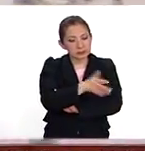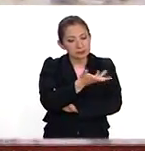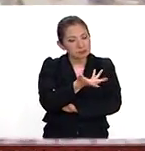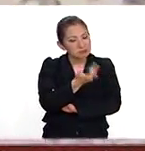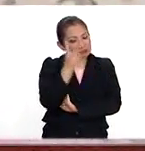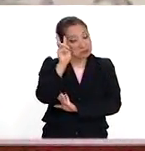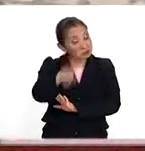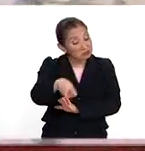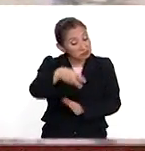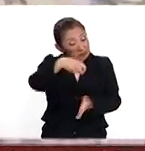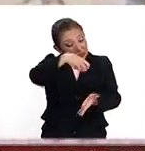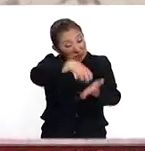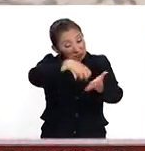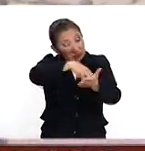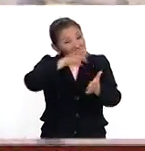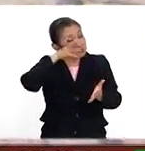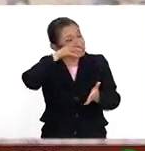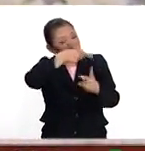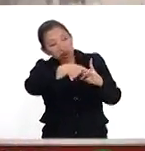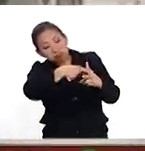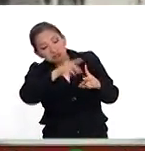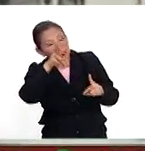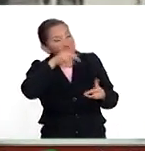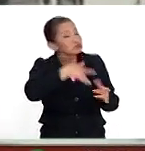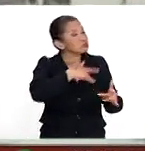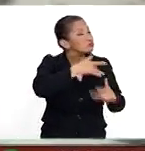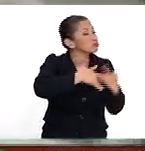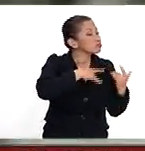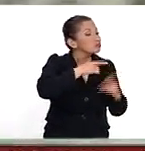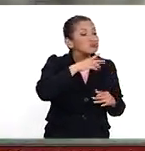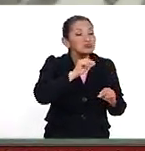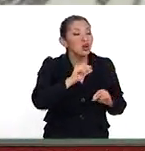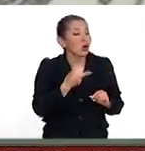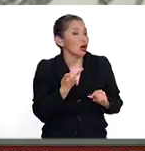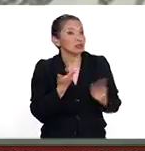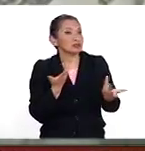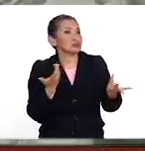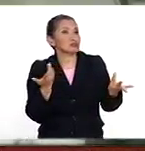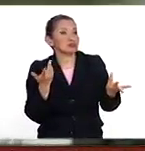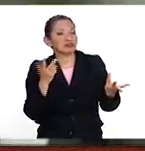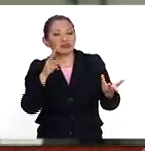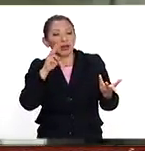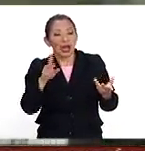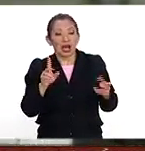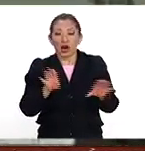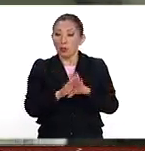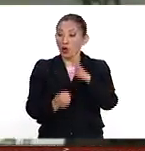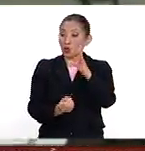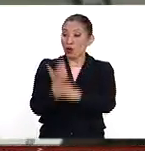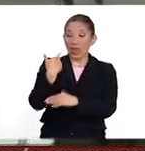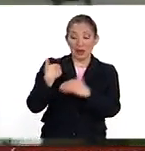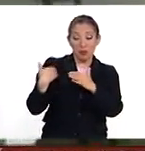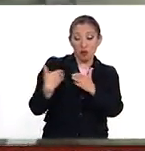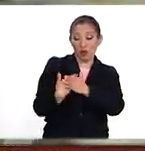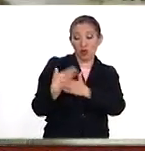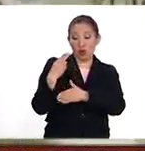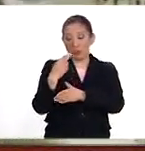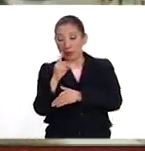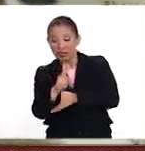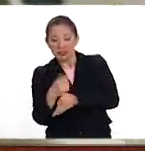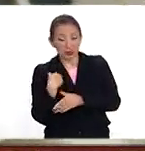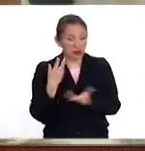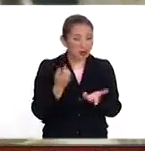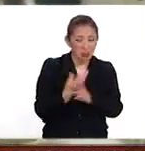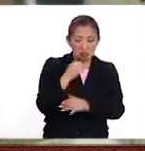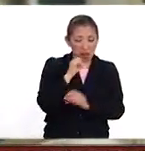realmente ajustándose a las expectativas que ya existían. No es porque vean algo nuevo durante noviembre,